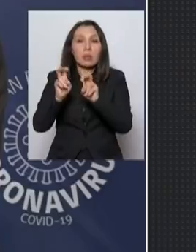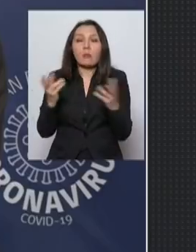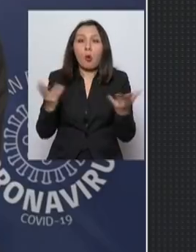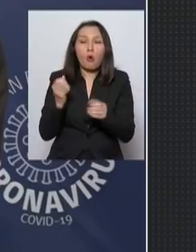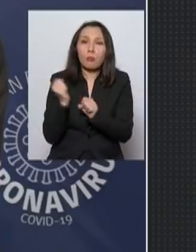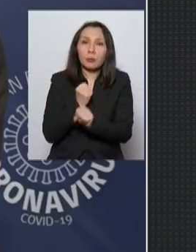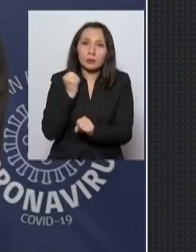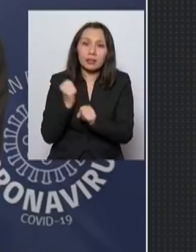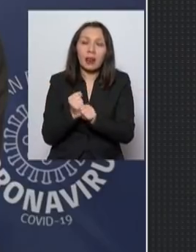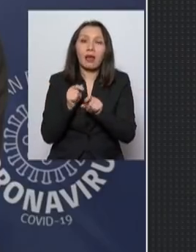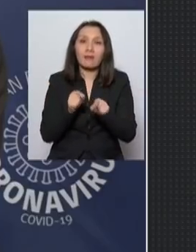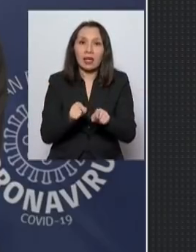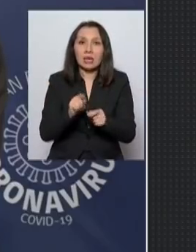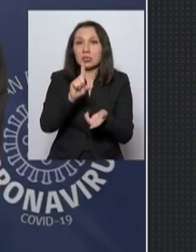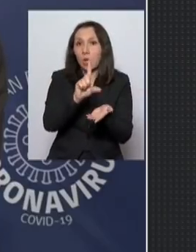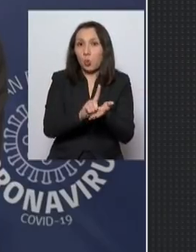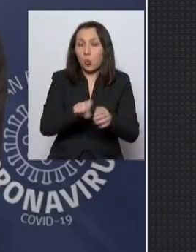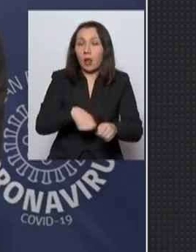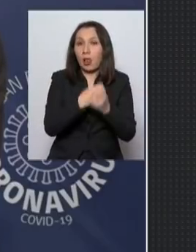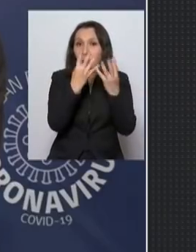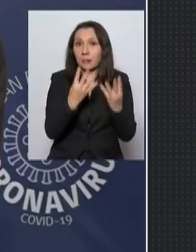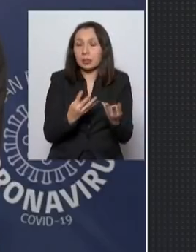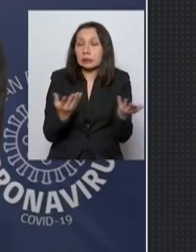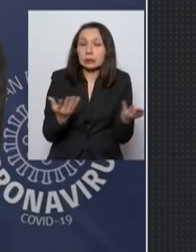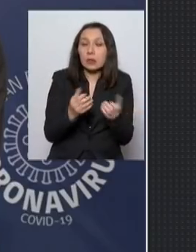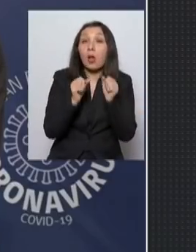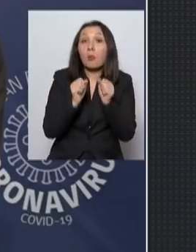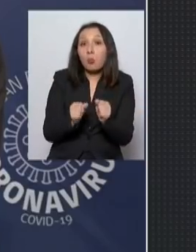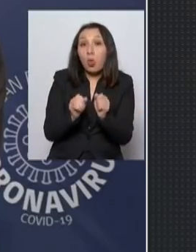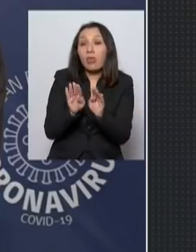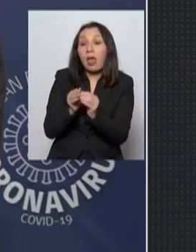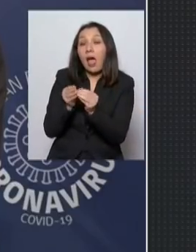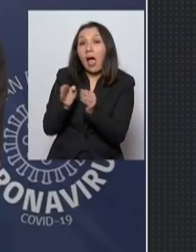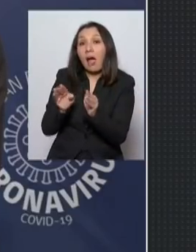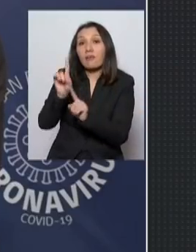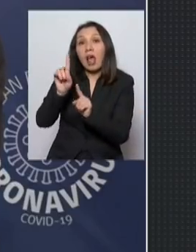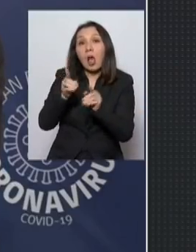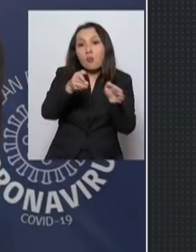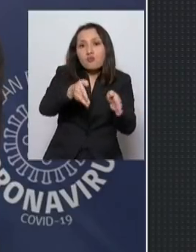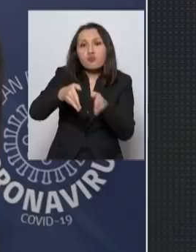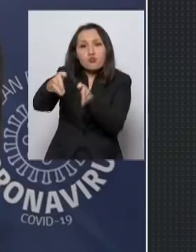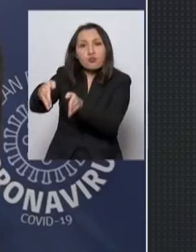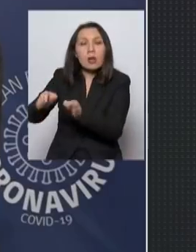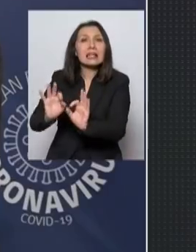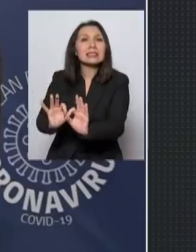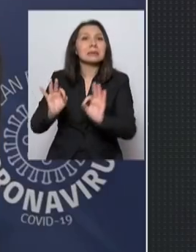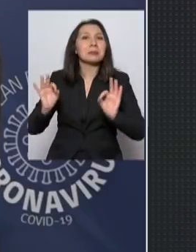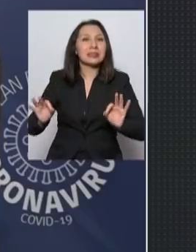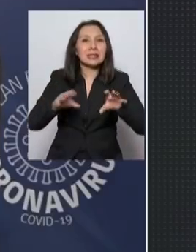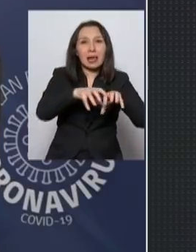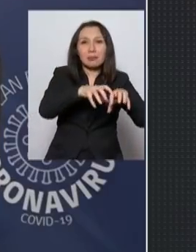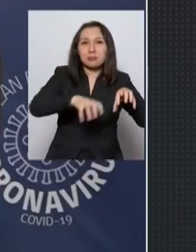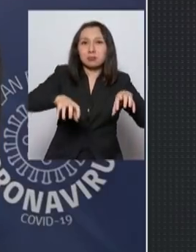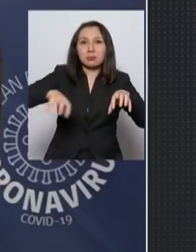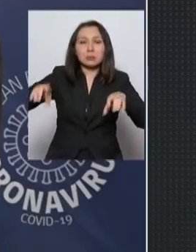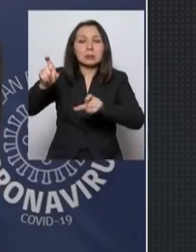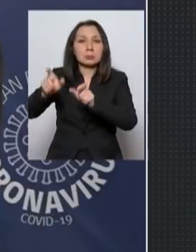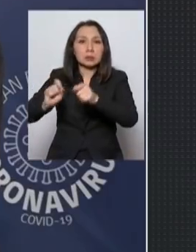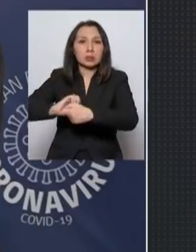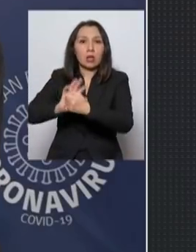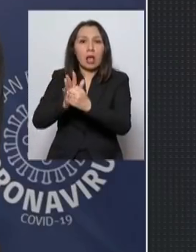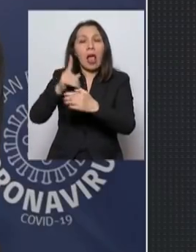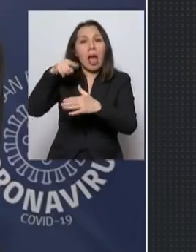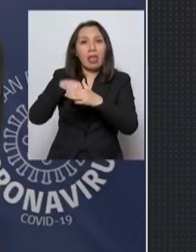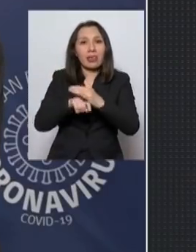está trabajando en esos lugares, si es que se podría quizás habilitar algunos pabellones especiales para pacientes COVID al interior